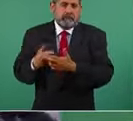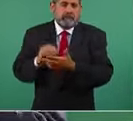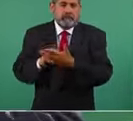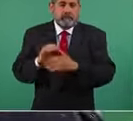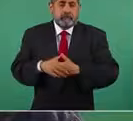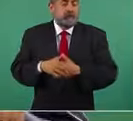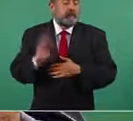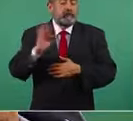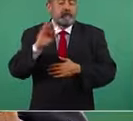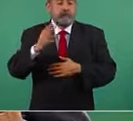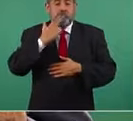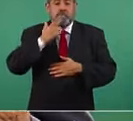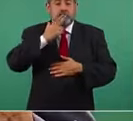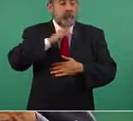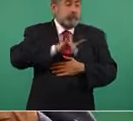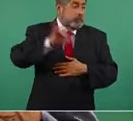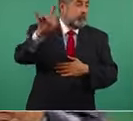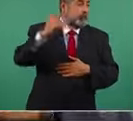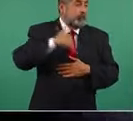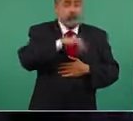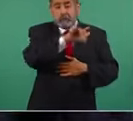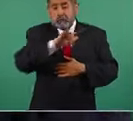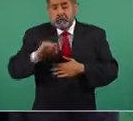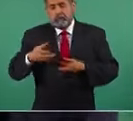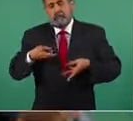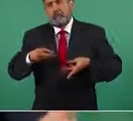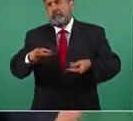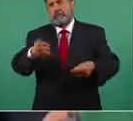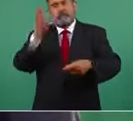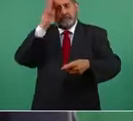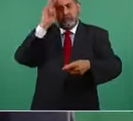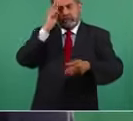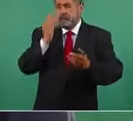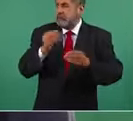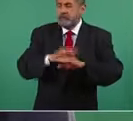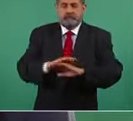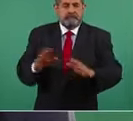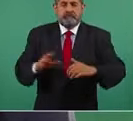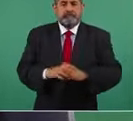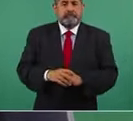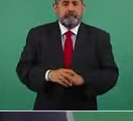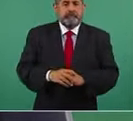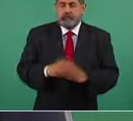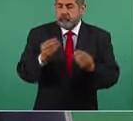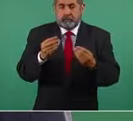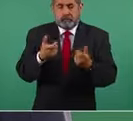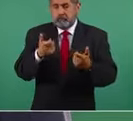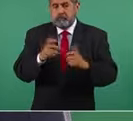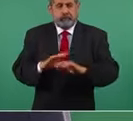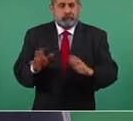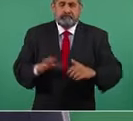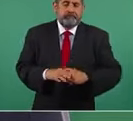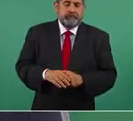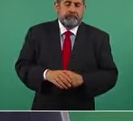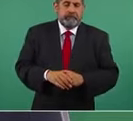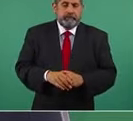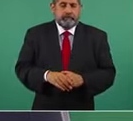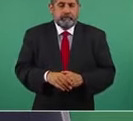porque si lo usáramos nos costaría muchísimo dinero.